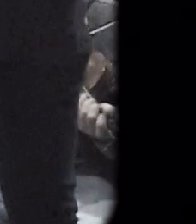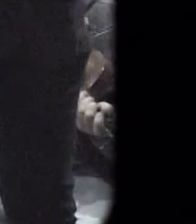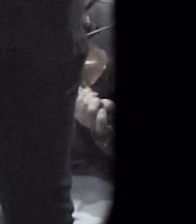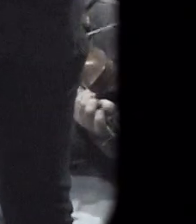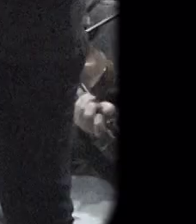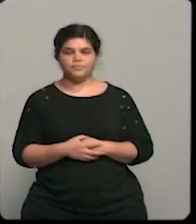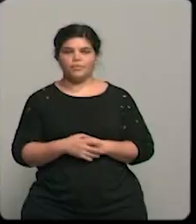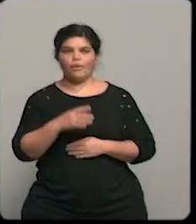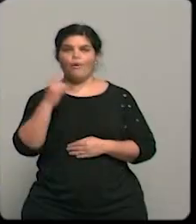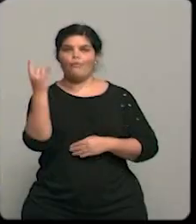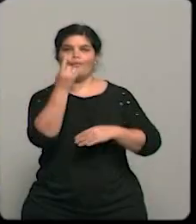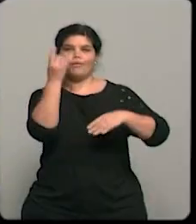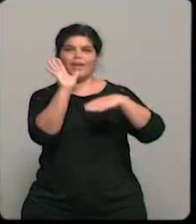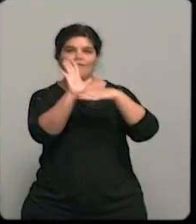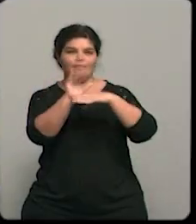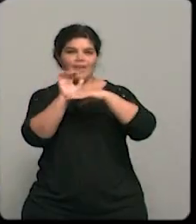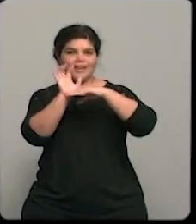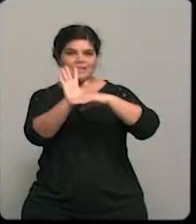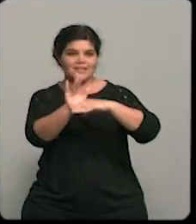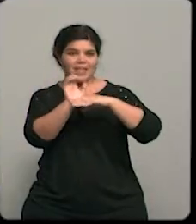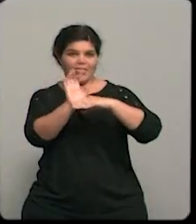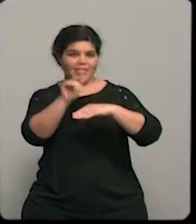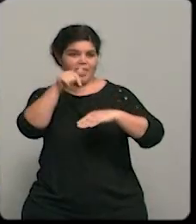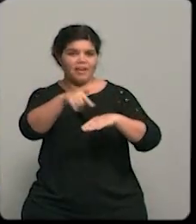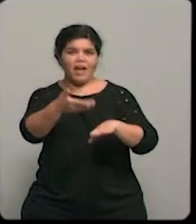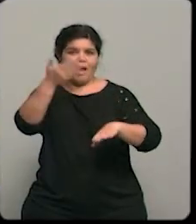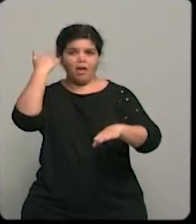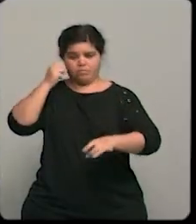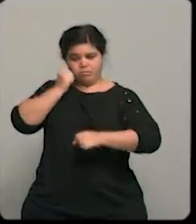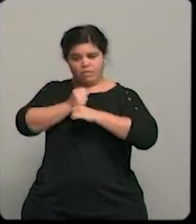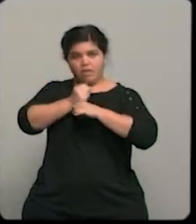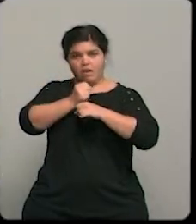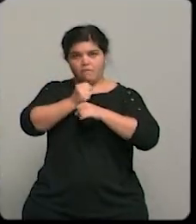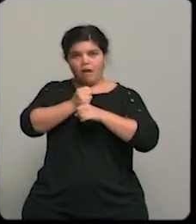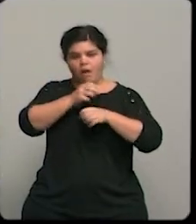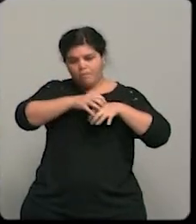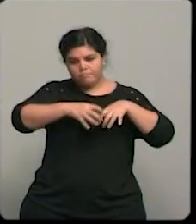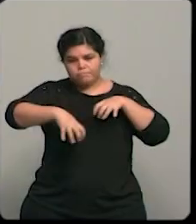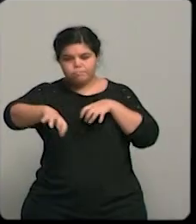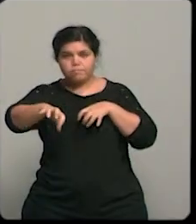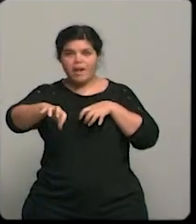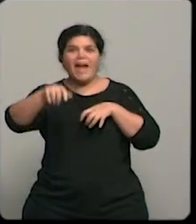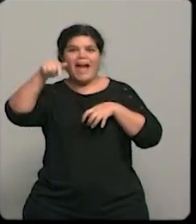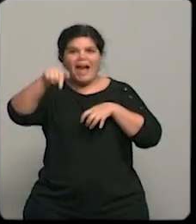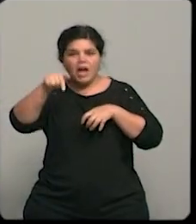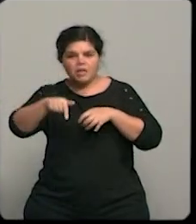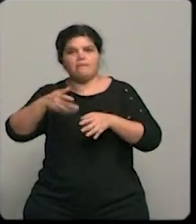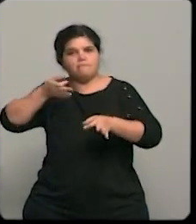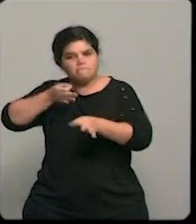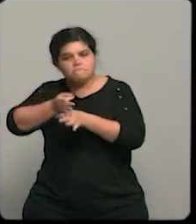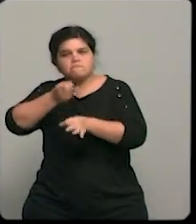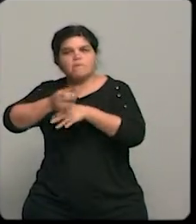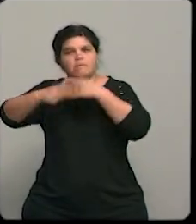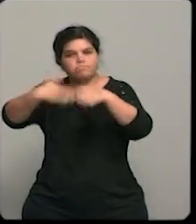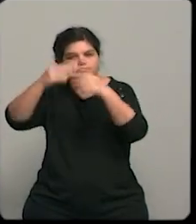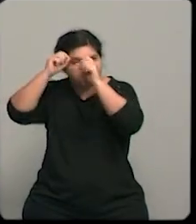La Universidad Nacional de Cuyo comenzó a trabajar a través de la extensión universitaria en la creación de una formación musical